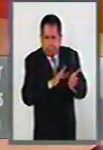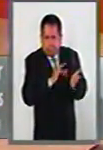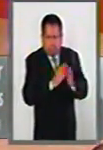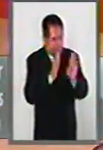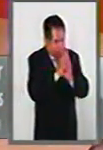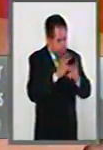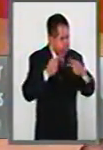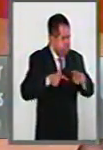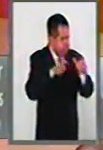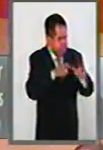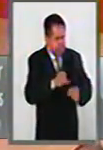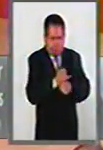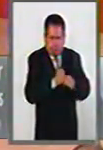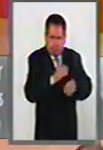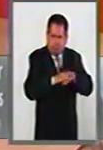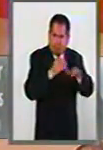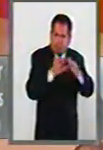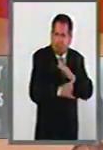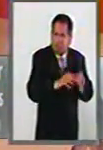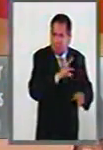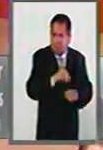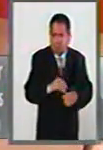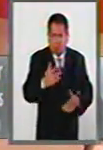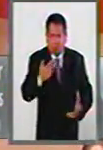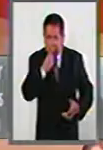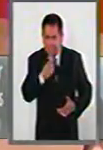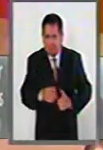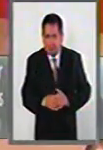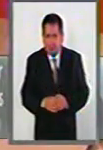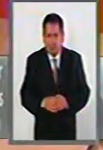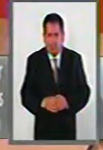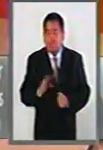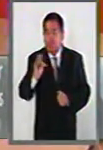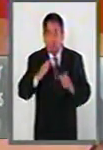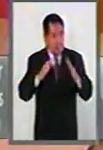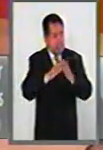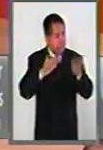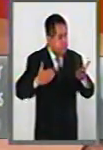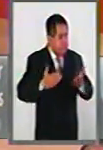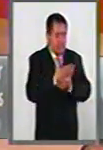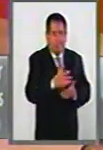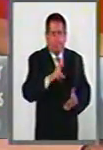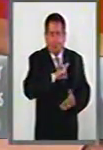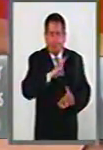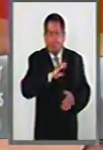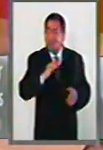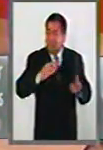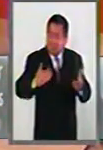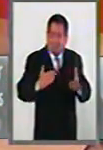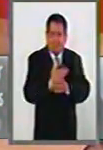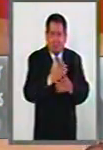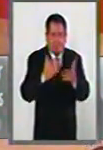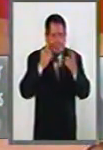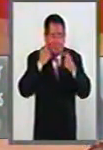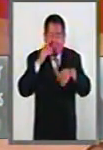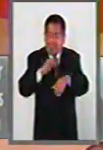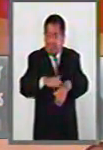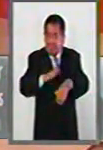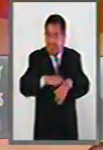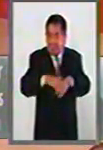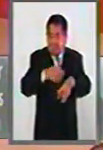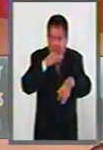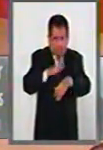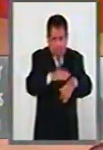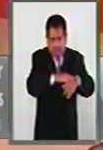inspección de personas y vehículos, decía yo. Puede haber cateos a domicilios particulares, óiganlo bien,